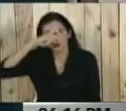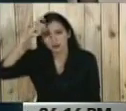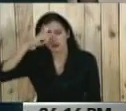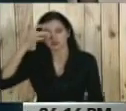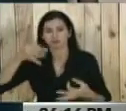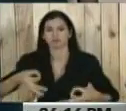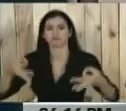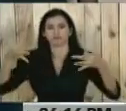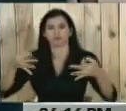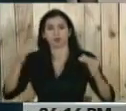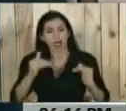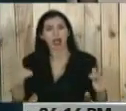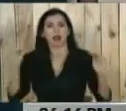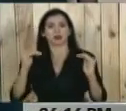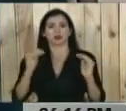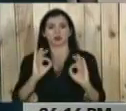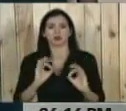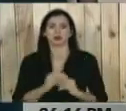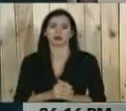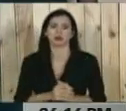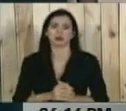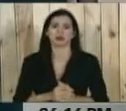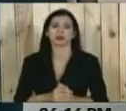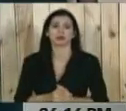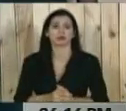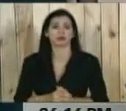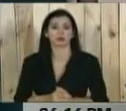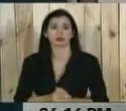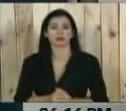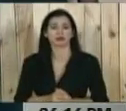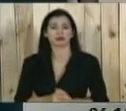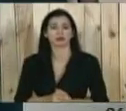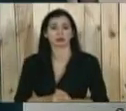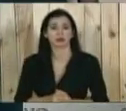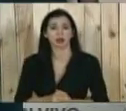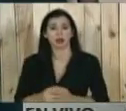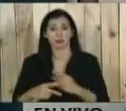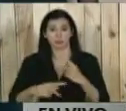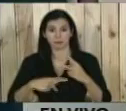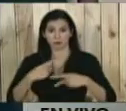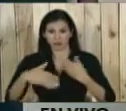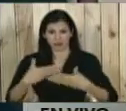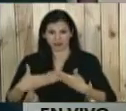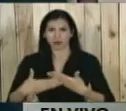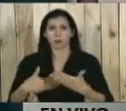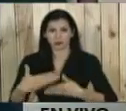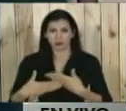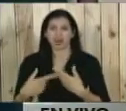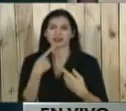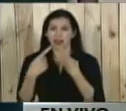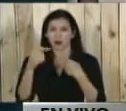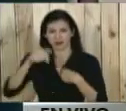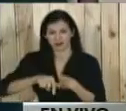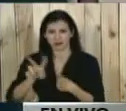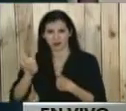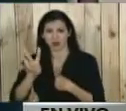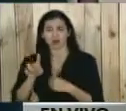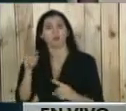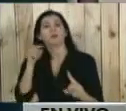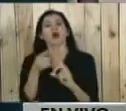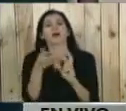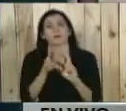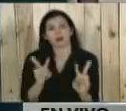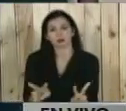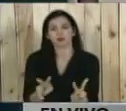buena voluntad, creo que este proceso de diálogo por la paz de nuestro país debe